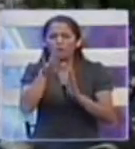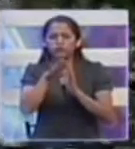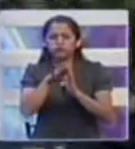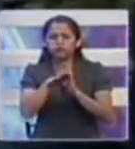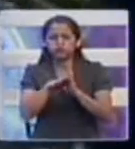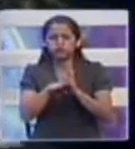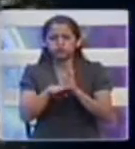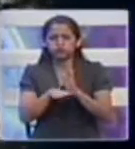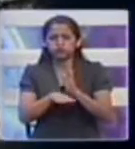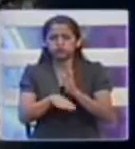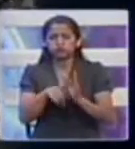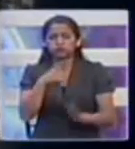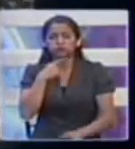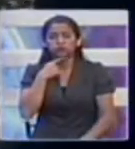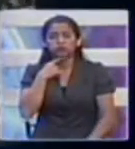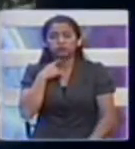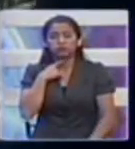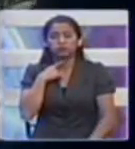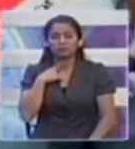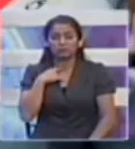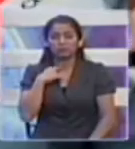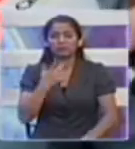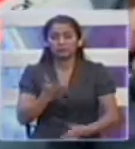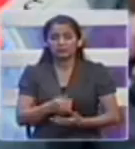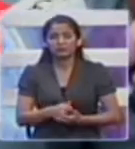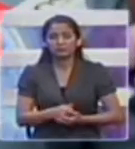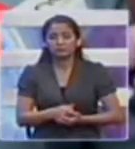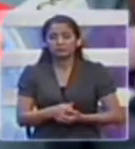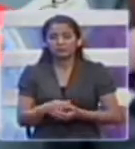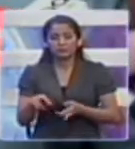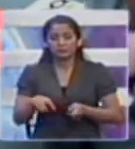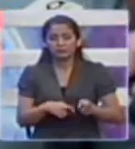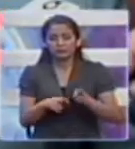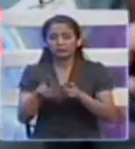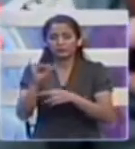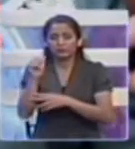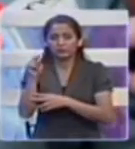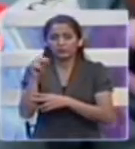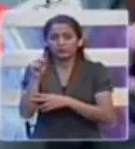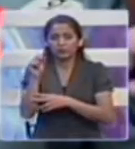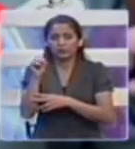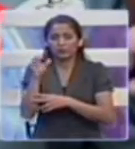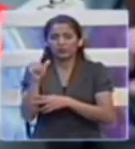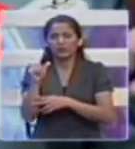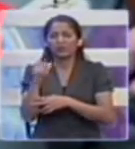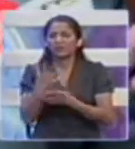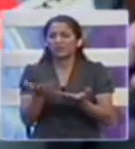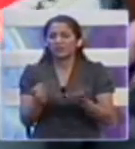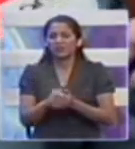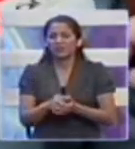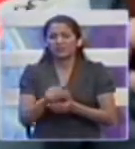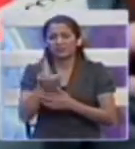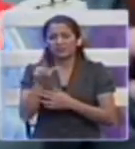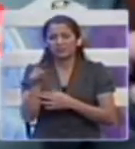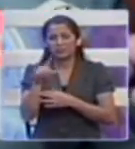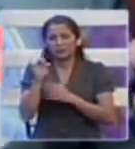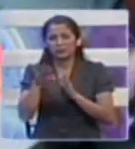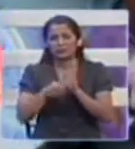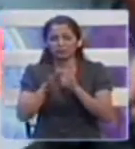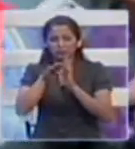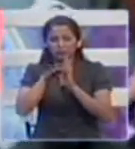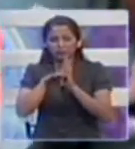de los últimos años. El río Yanuncay está con un caudal de 3,18 metros cúbicos por segundo, ha subido un poquito.